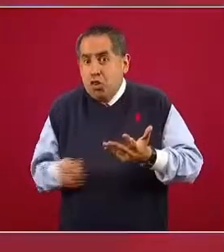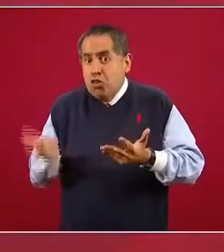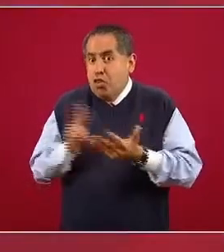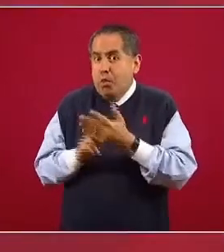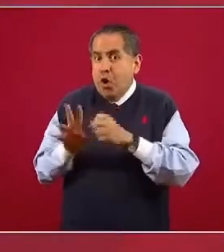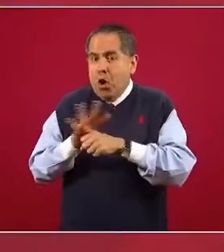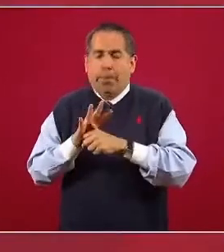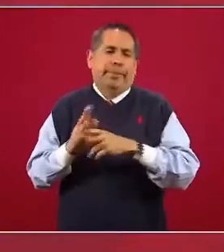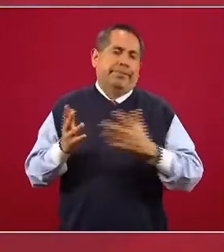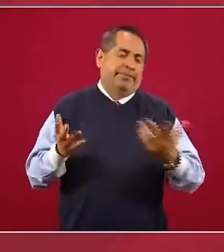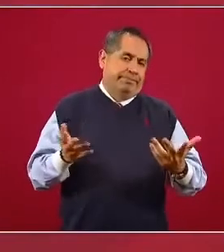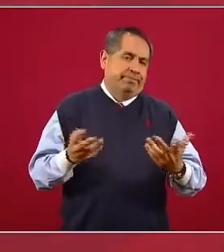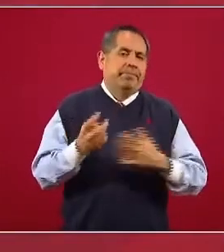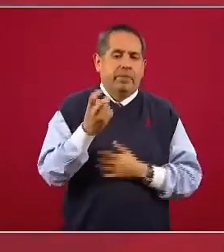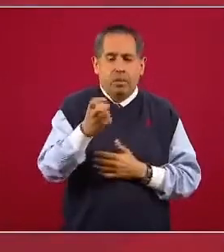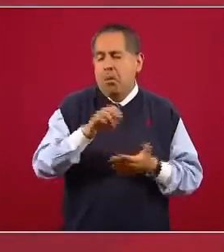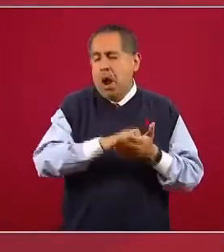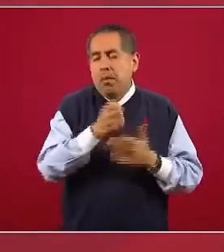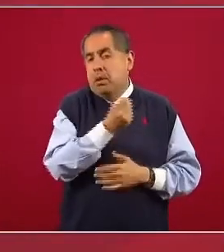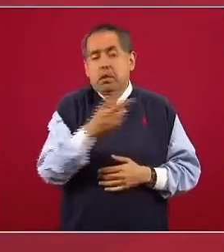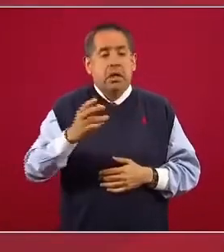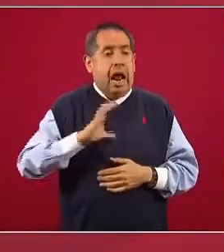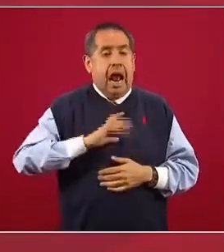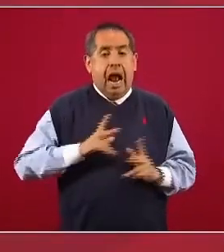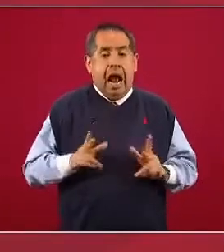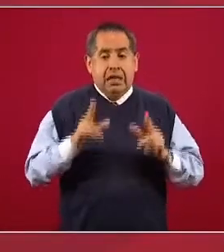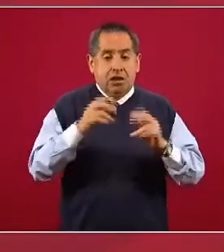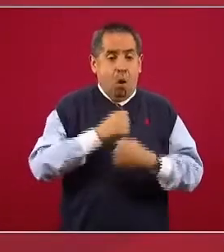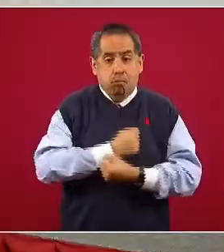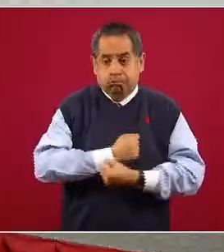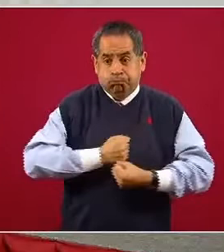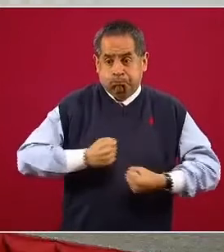una proporción importante de los cánceres relacionados